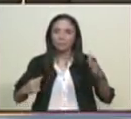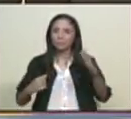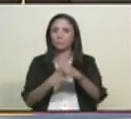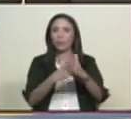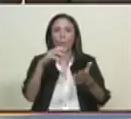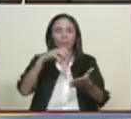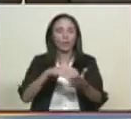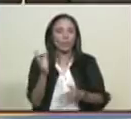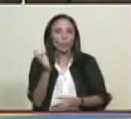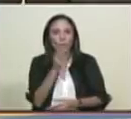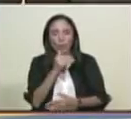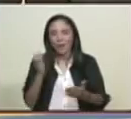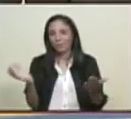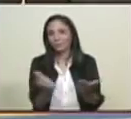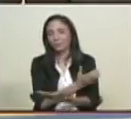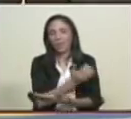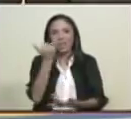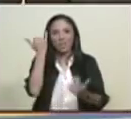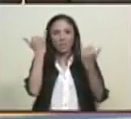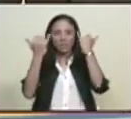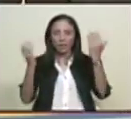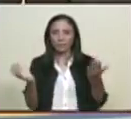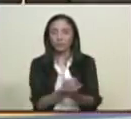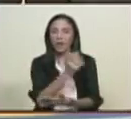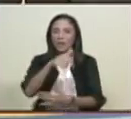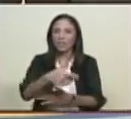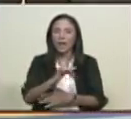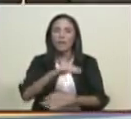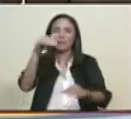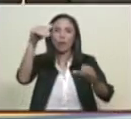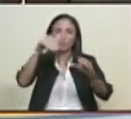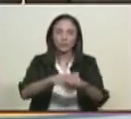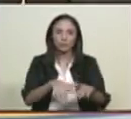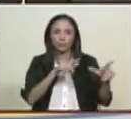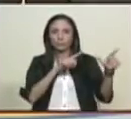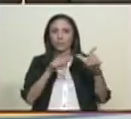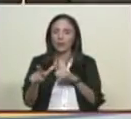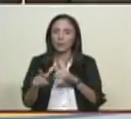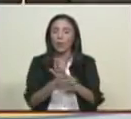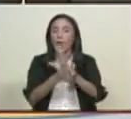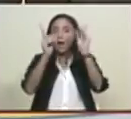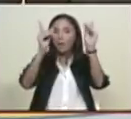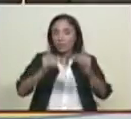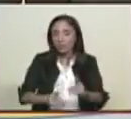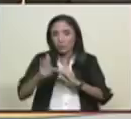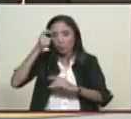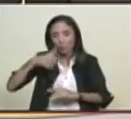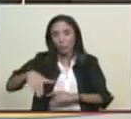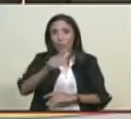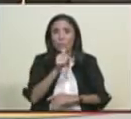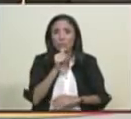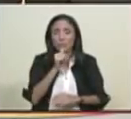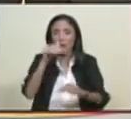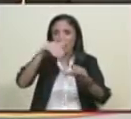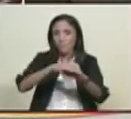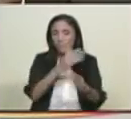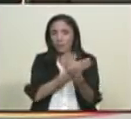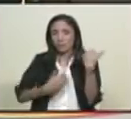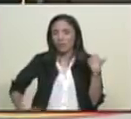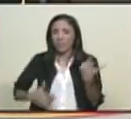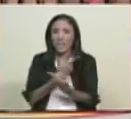de Estado. En Venezuela lo que va a haber es elecciones presidenciales y el pueblo decidirá quién es su presidente de manera